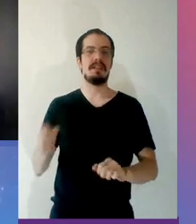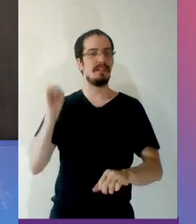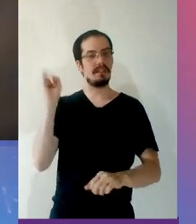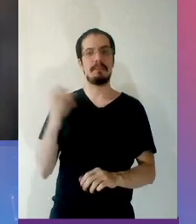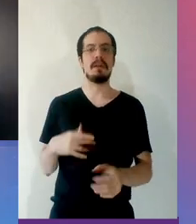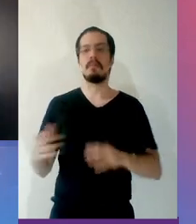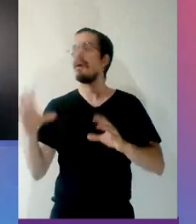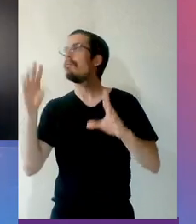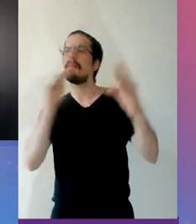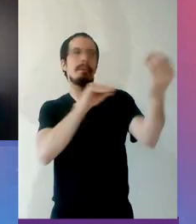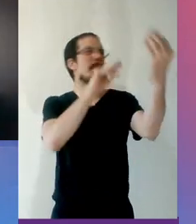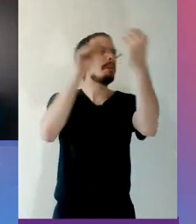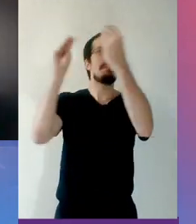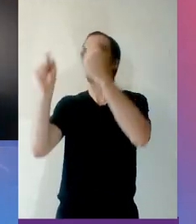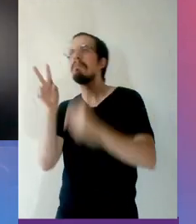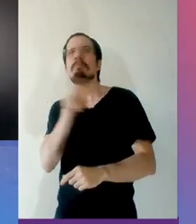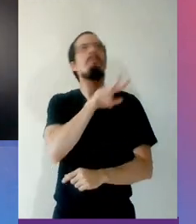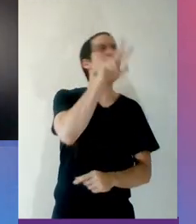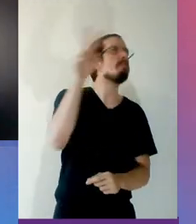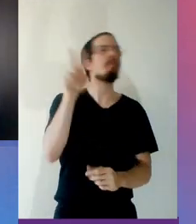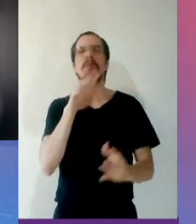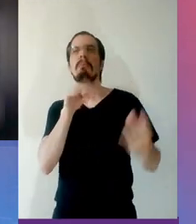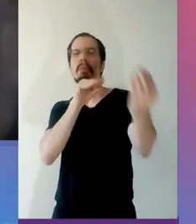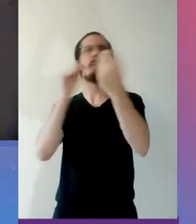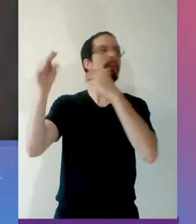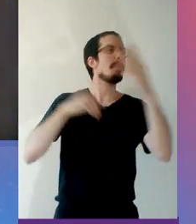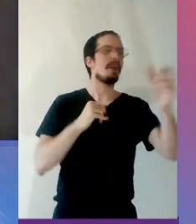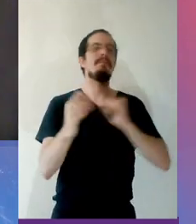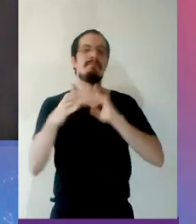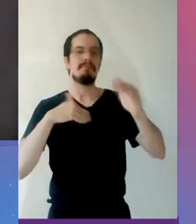para interactuar y escuchar. El punto es